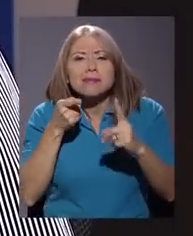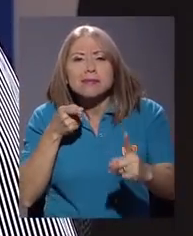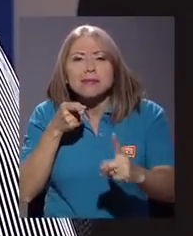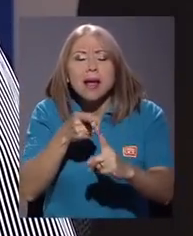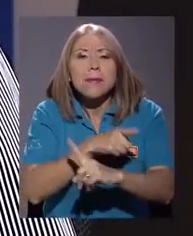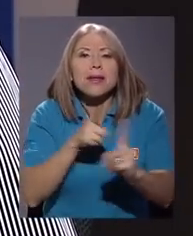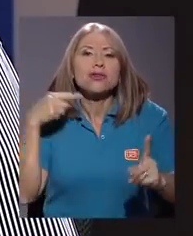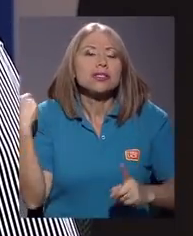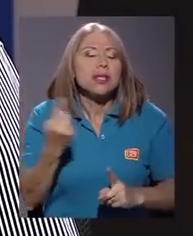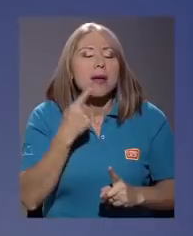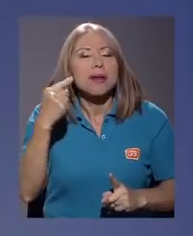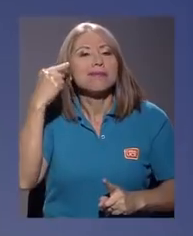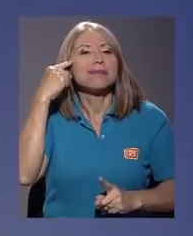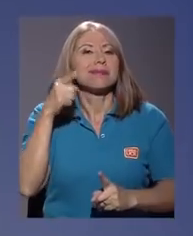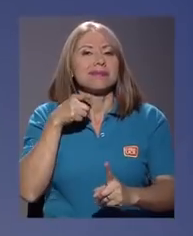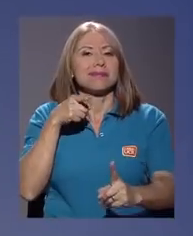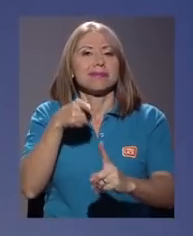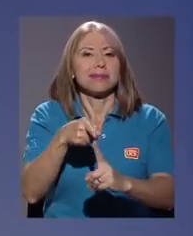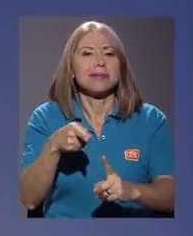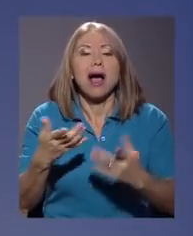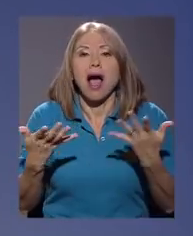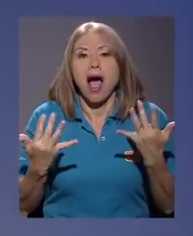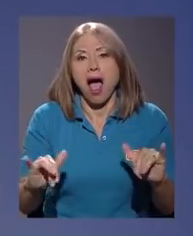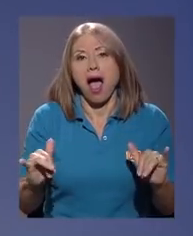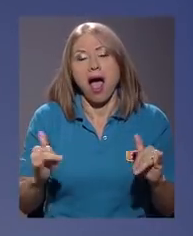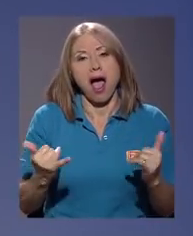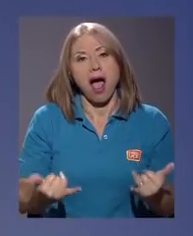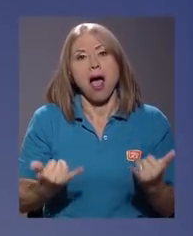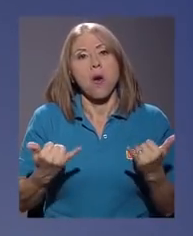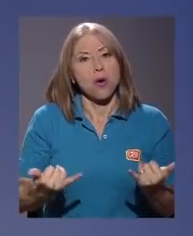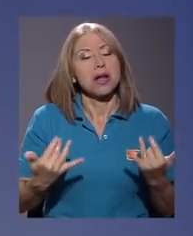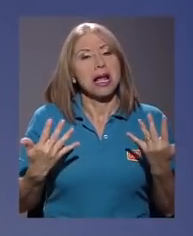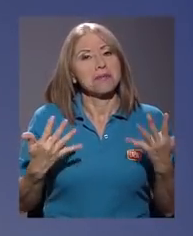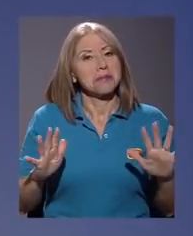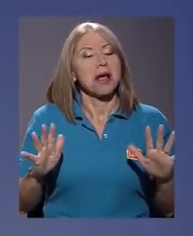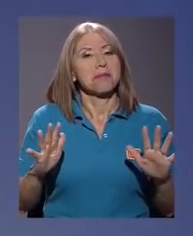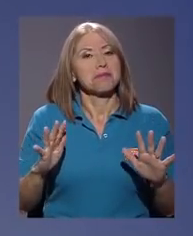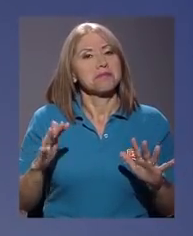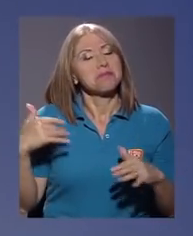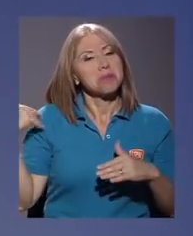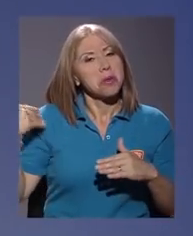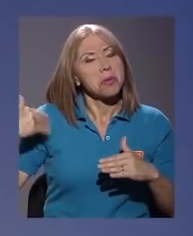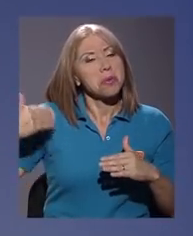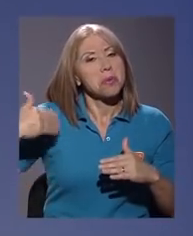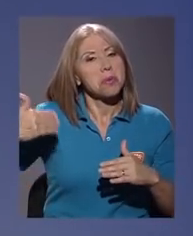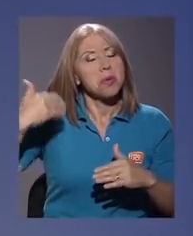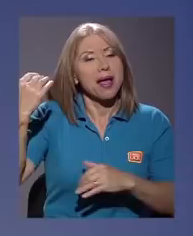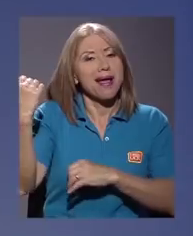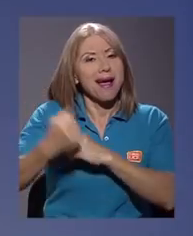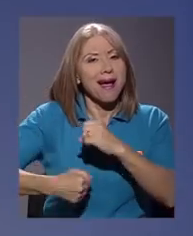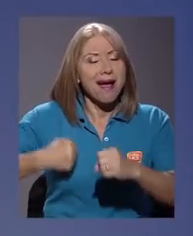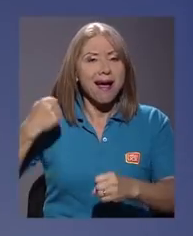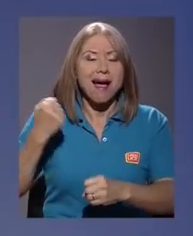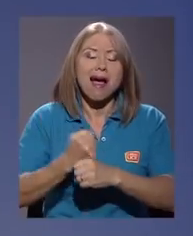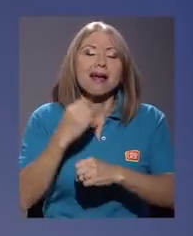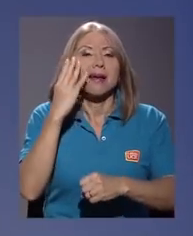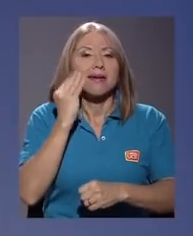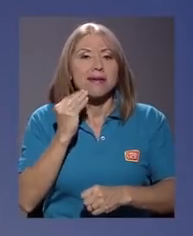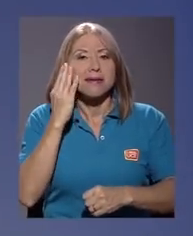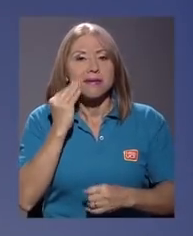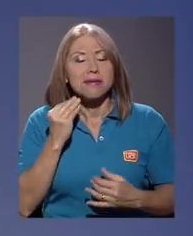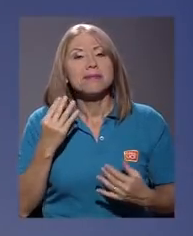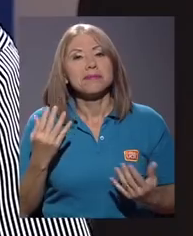intención estuvo ahí entonces ya ahora varios años después de de toda esta esta trayectoria